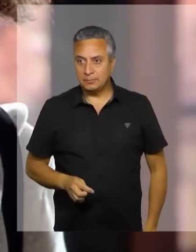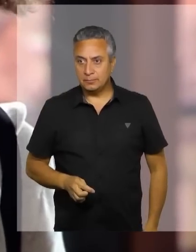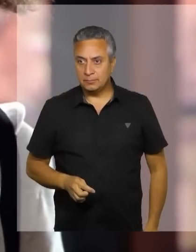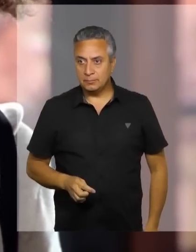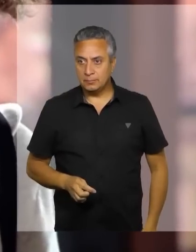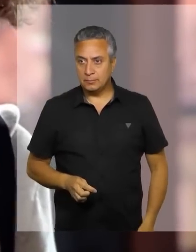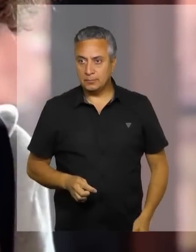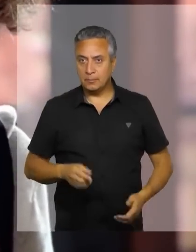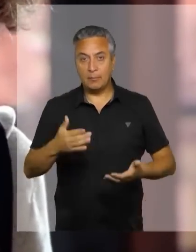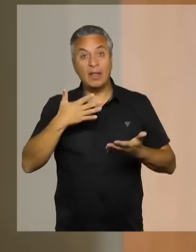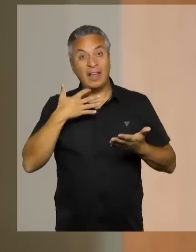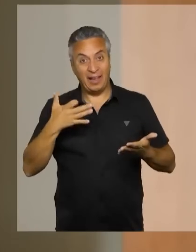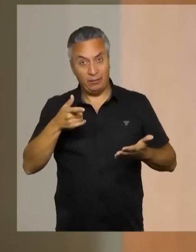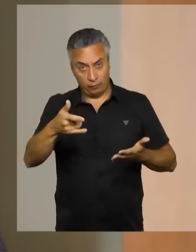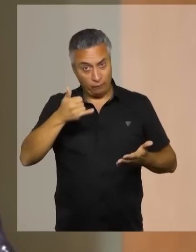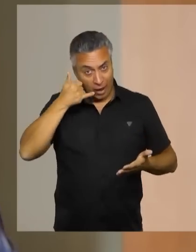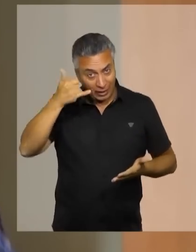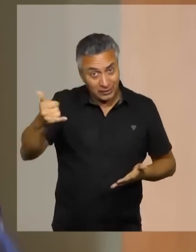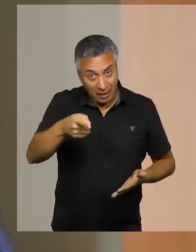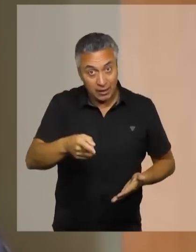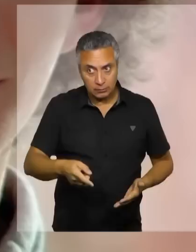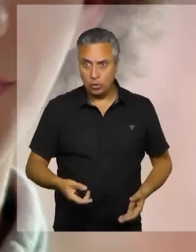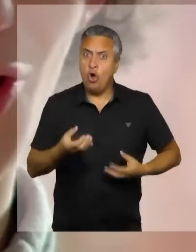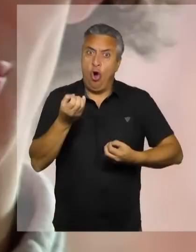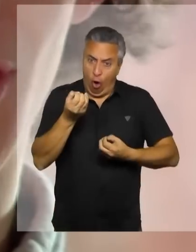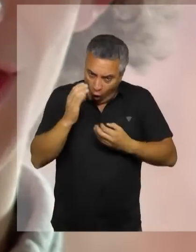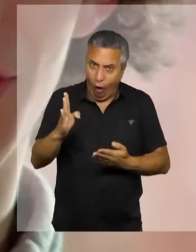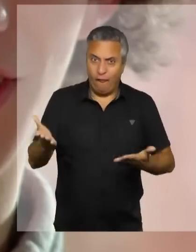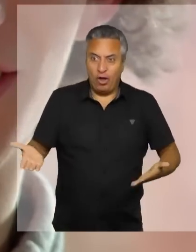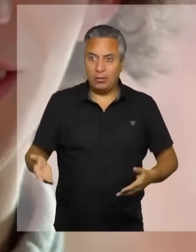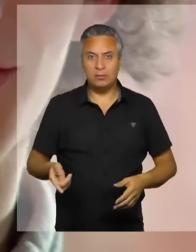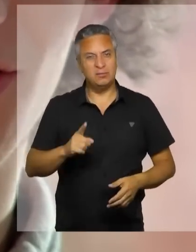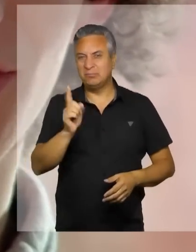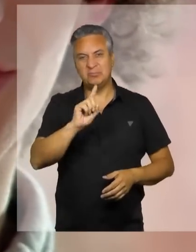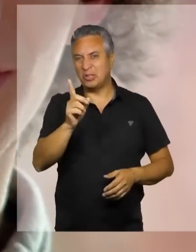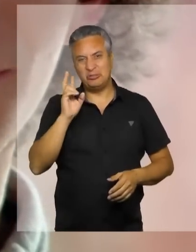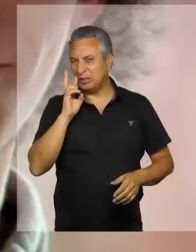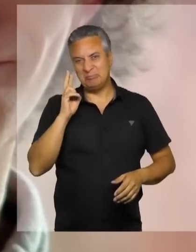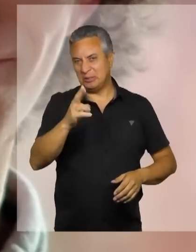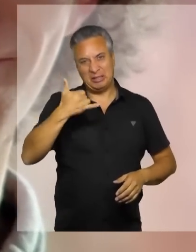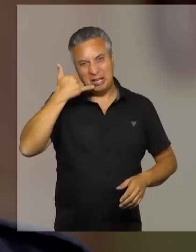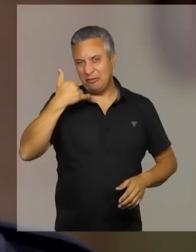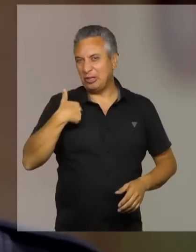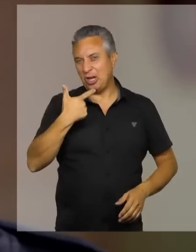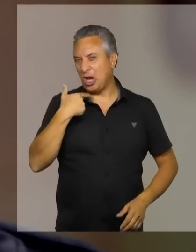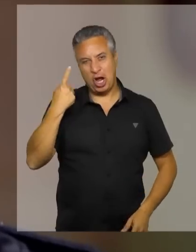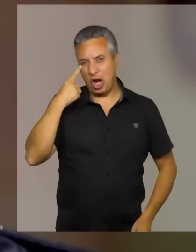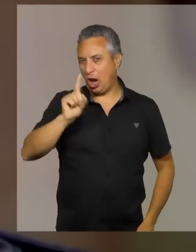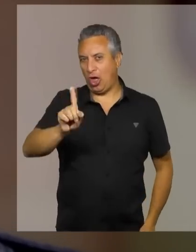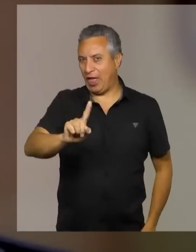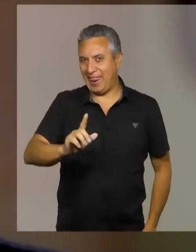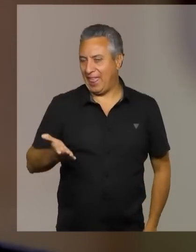¿Qué? ¿Los vaya a llamar? Obvio. No creo que te conteste el teléfono.